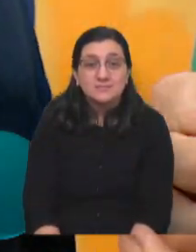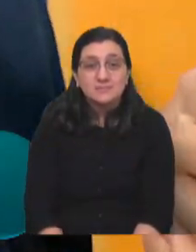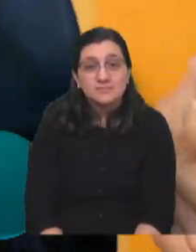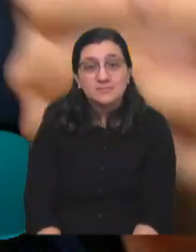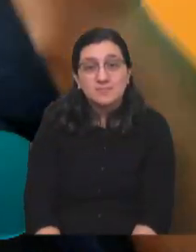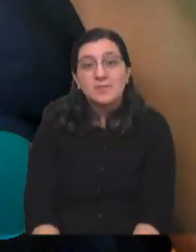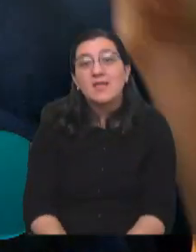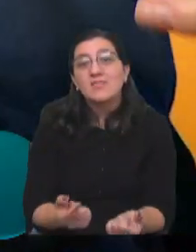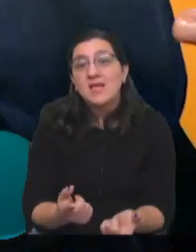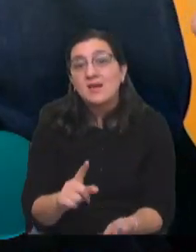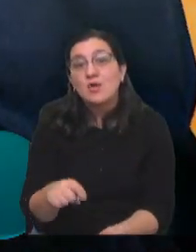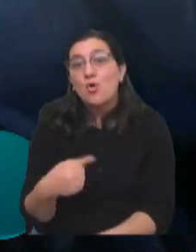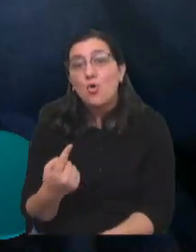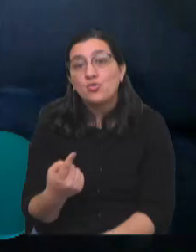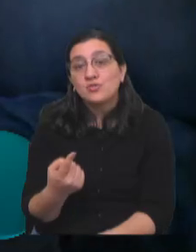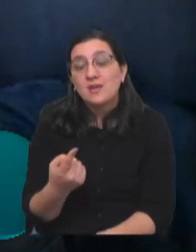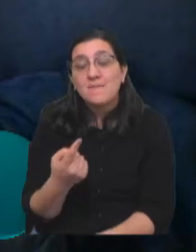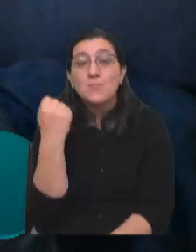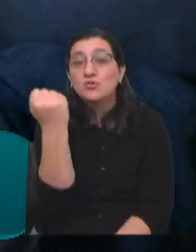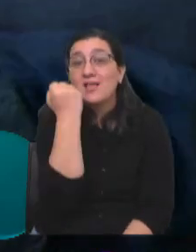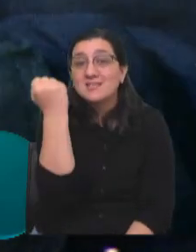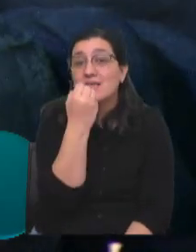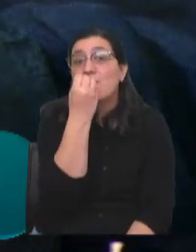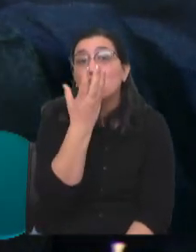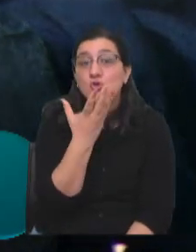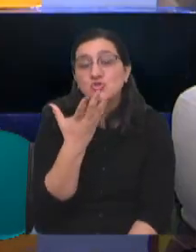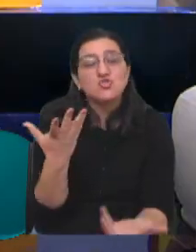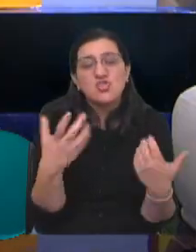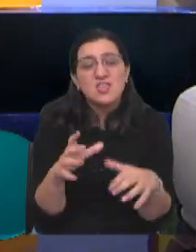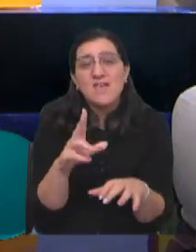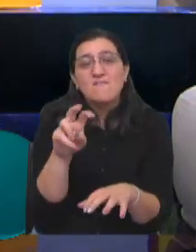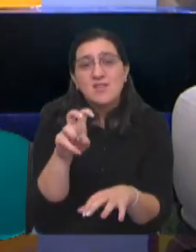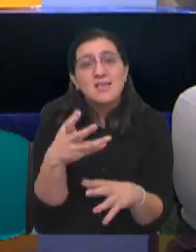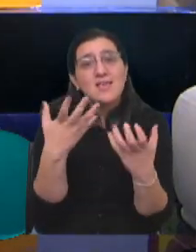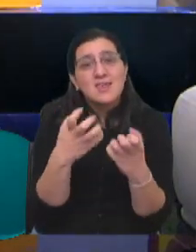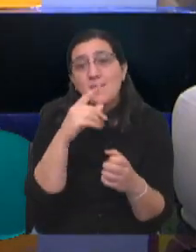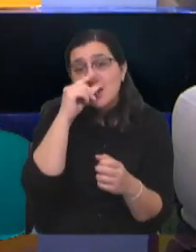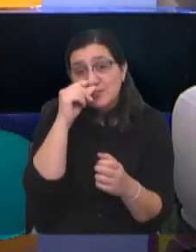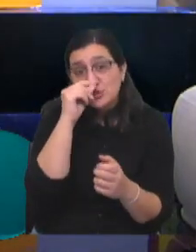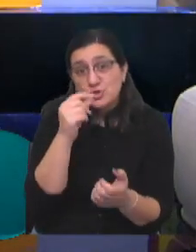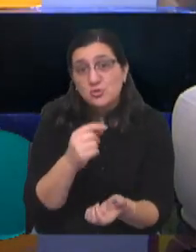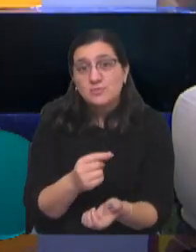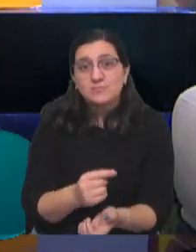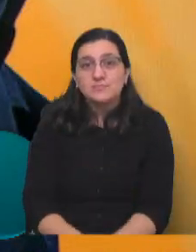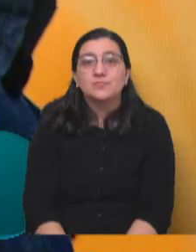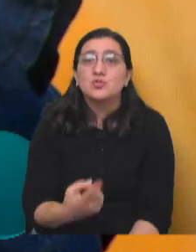poderle dar otro carácter a la flor y otra presencia, porque no quería tanto verde. Entonces siempre digo eso, no se